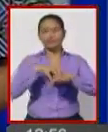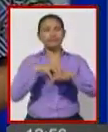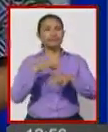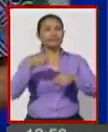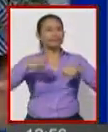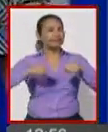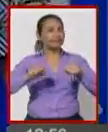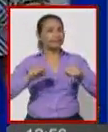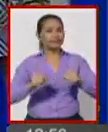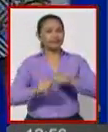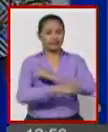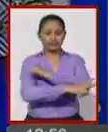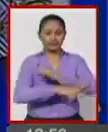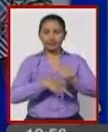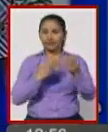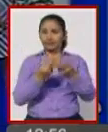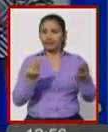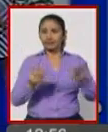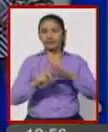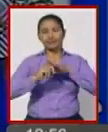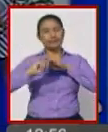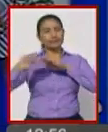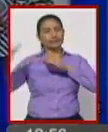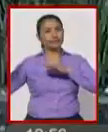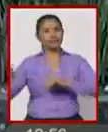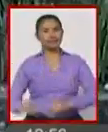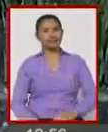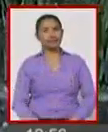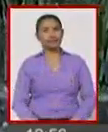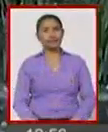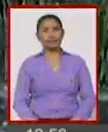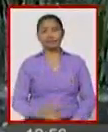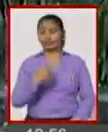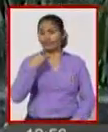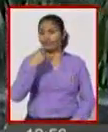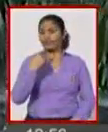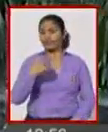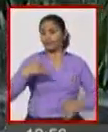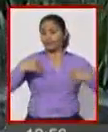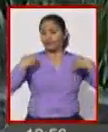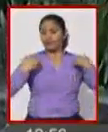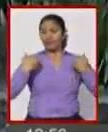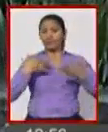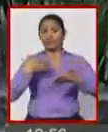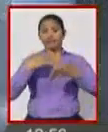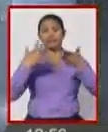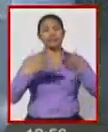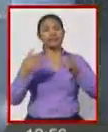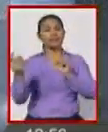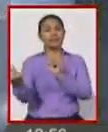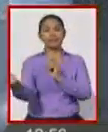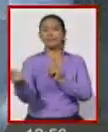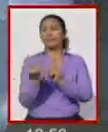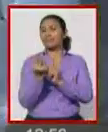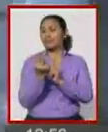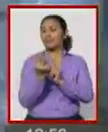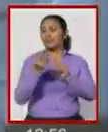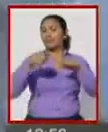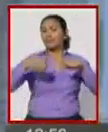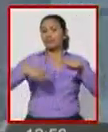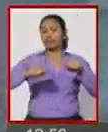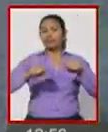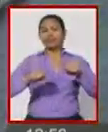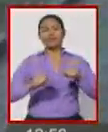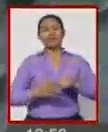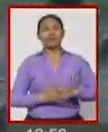una motocicleta. Le quitaron sus pertenencias y huyeron. Según informaciones, una joven estudiante fue interceptada por dos sujetos a bordo de